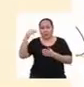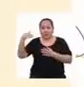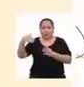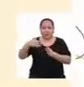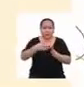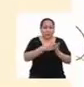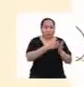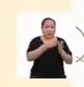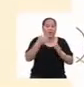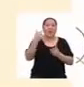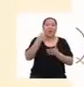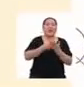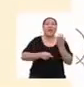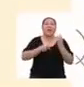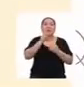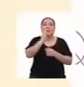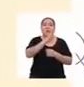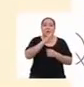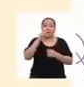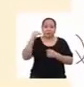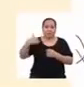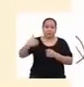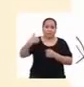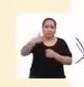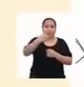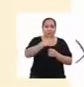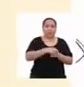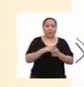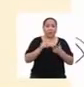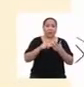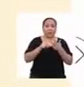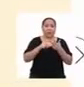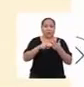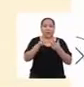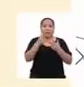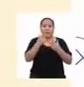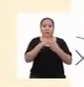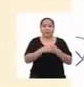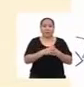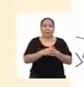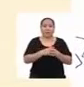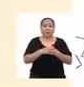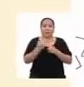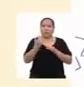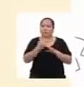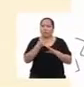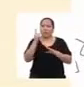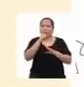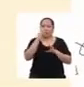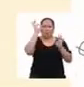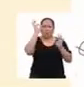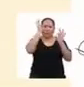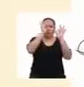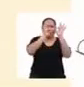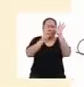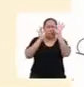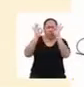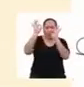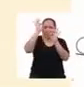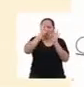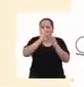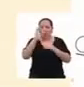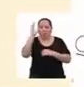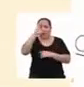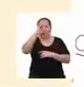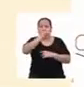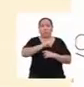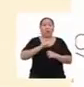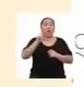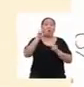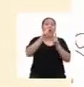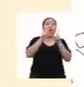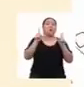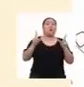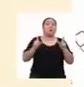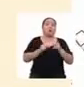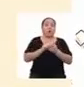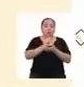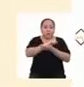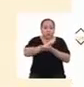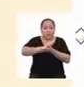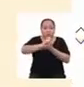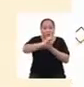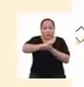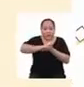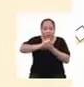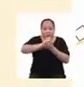vas a desarrollar. 3. Aléjate de las distracciones. Busca un lugar en el que se pueda redactar